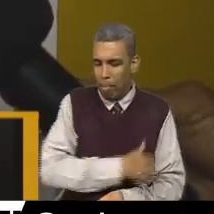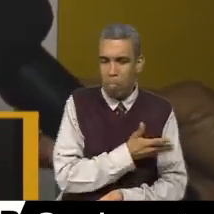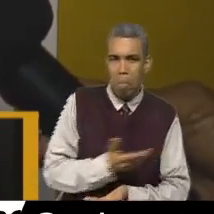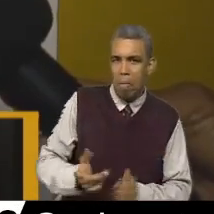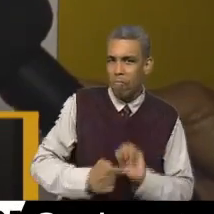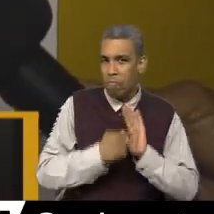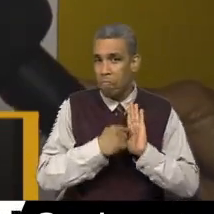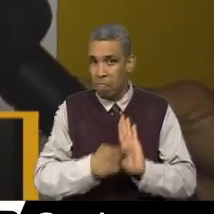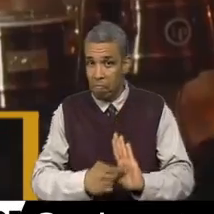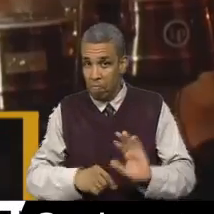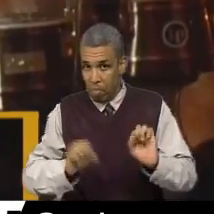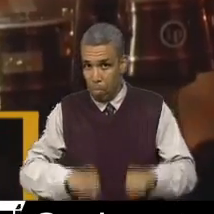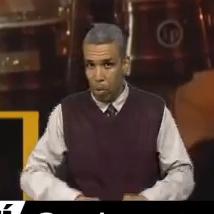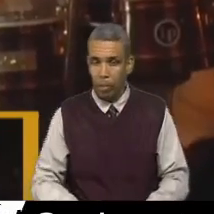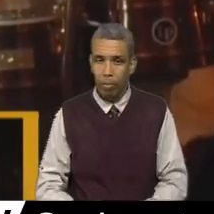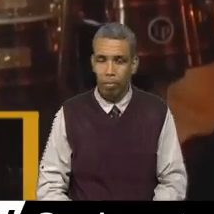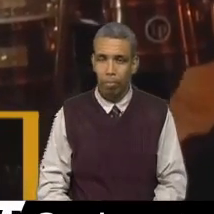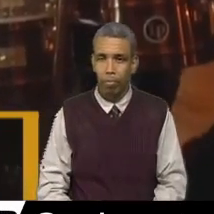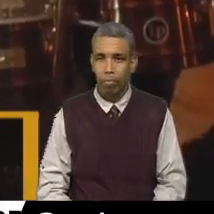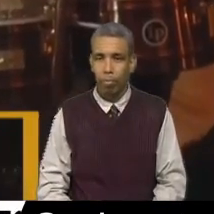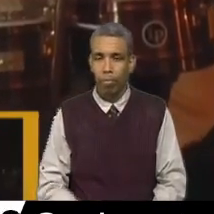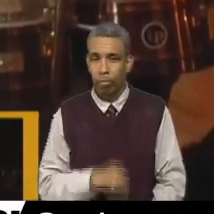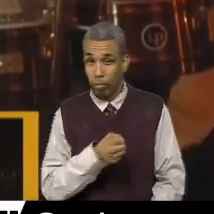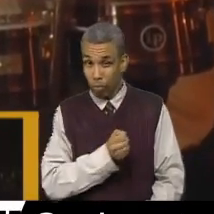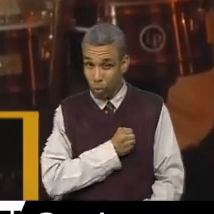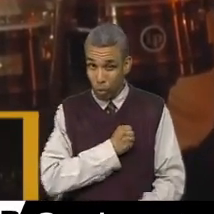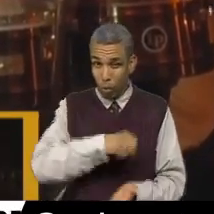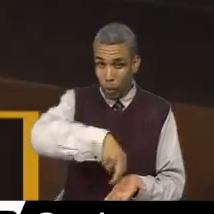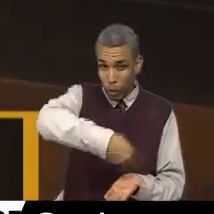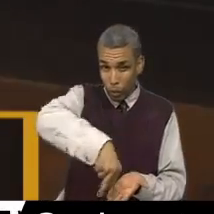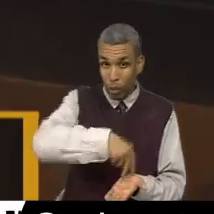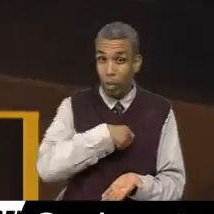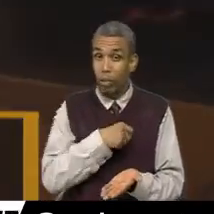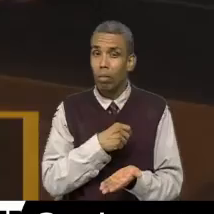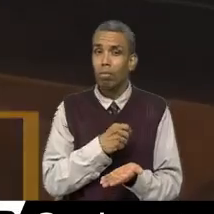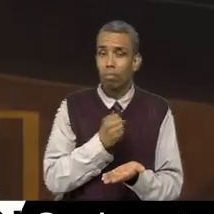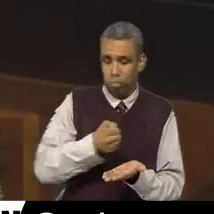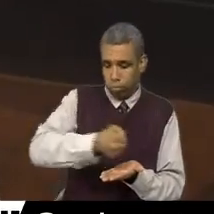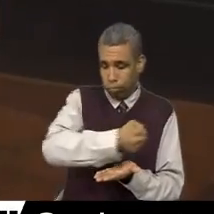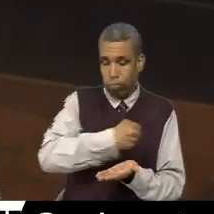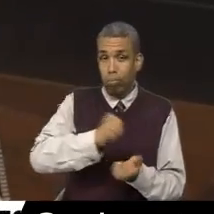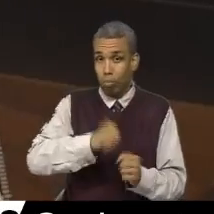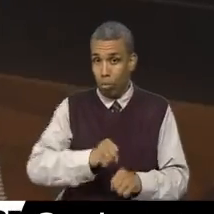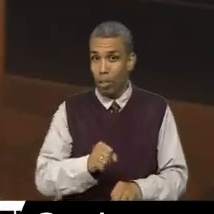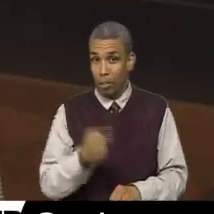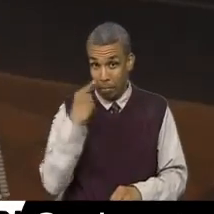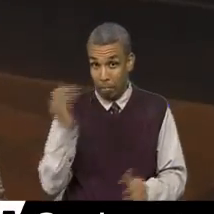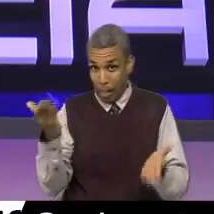más a fondo de este tema. Los amantes de la música salsa tienen su cita en este conversatorio de esta semana.